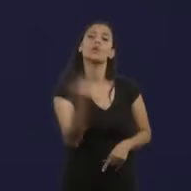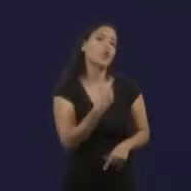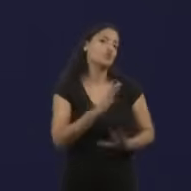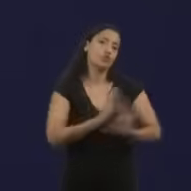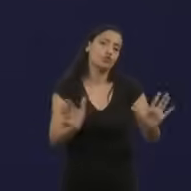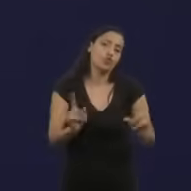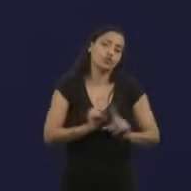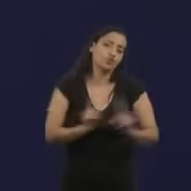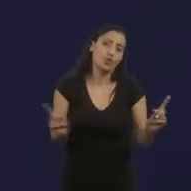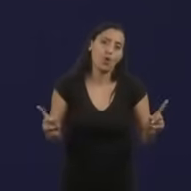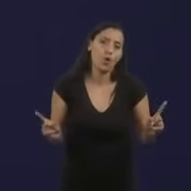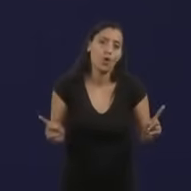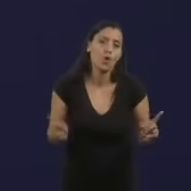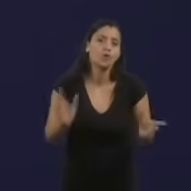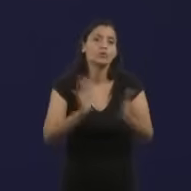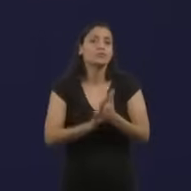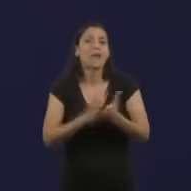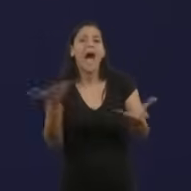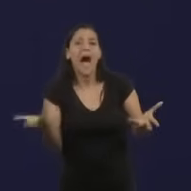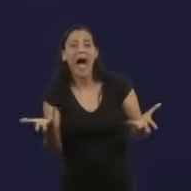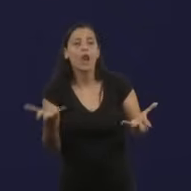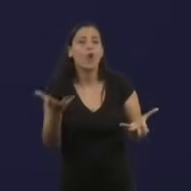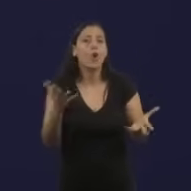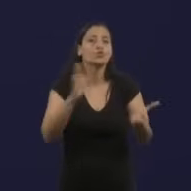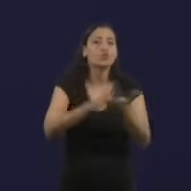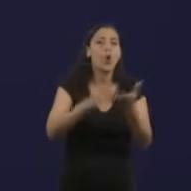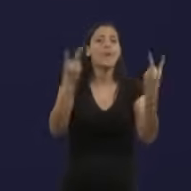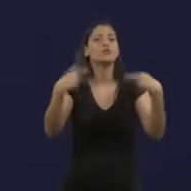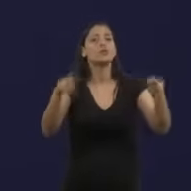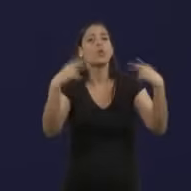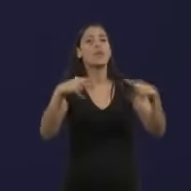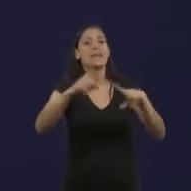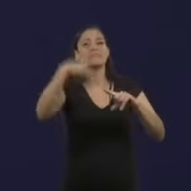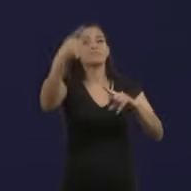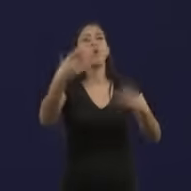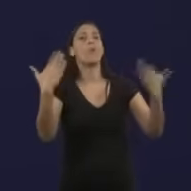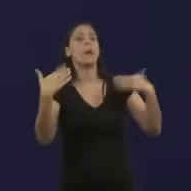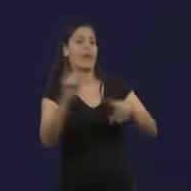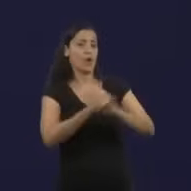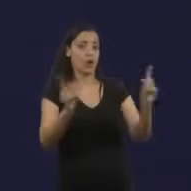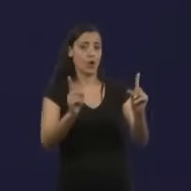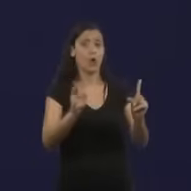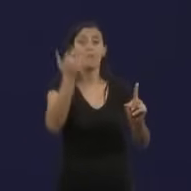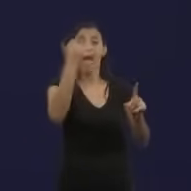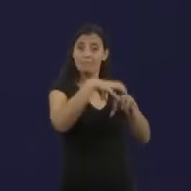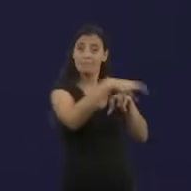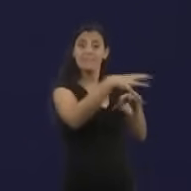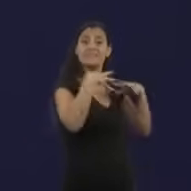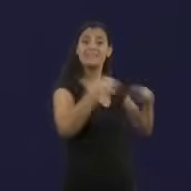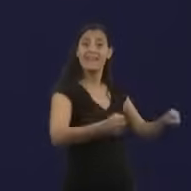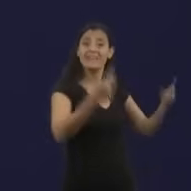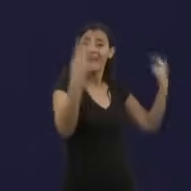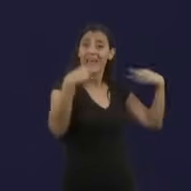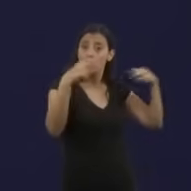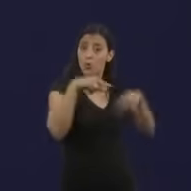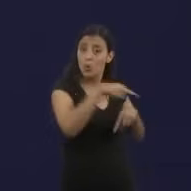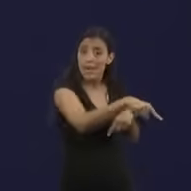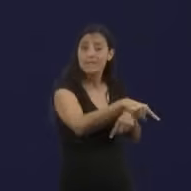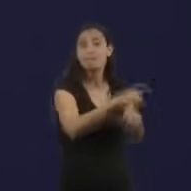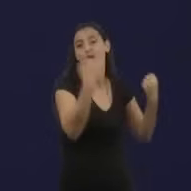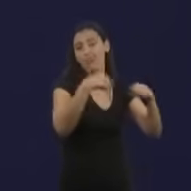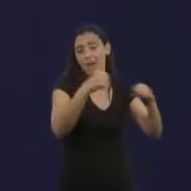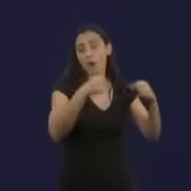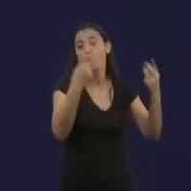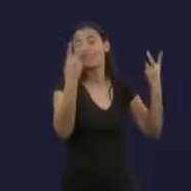incentivos para para el turismo en verano nuestra eh nuestra secretaría de de turismo bueno de deportes y